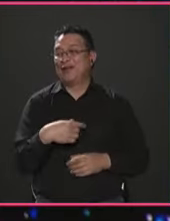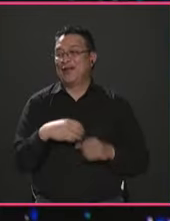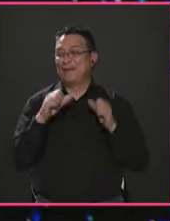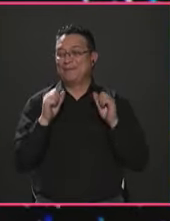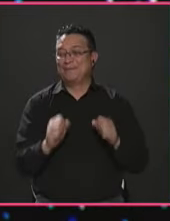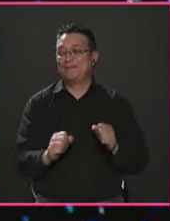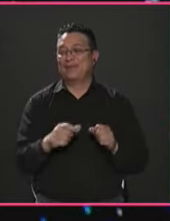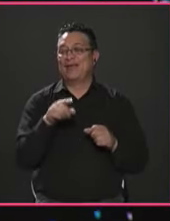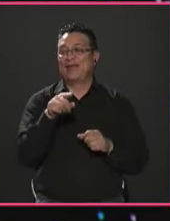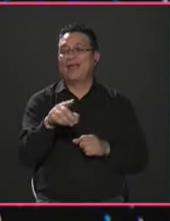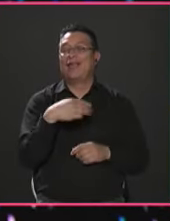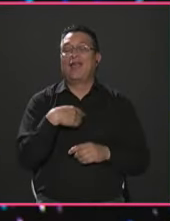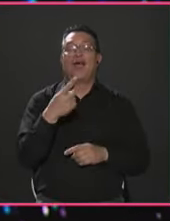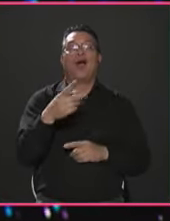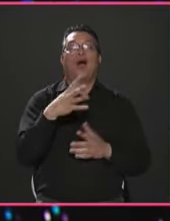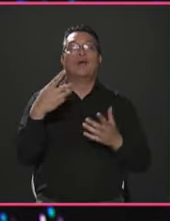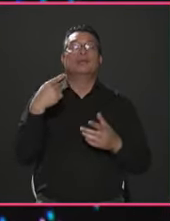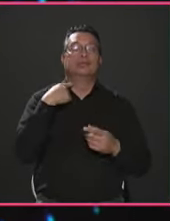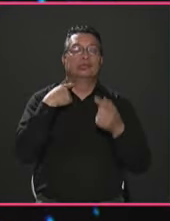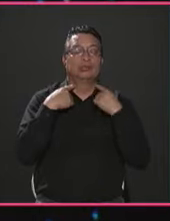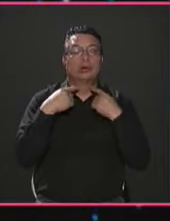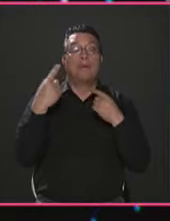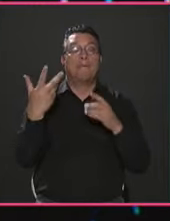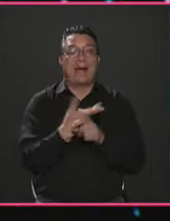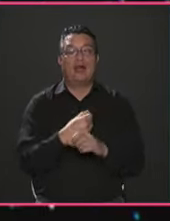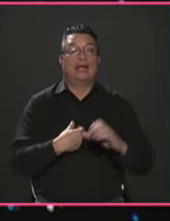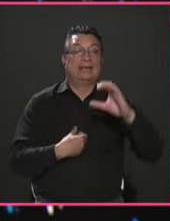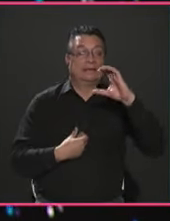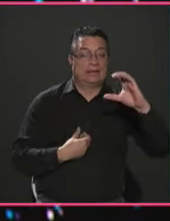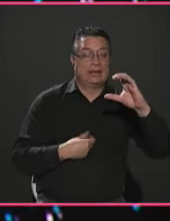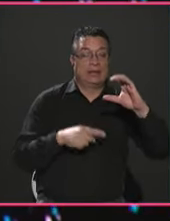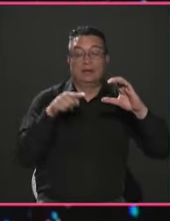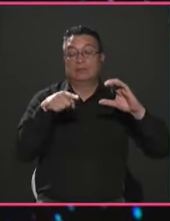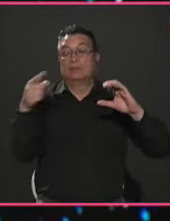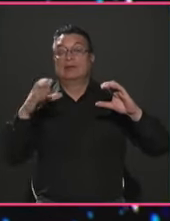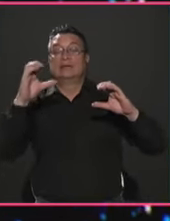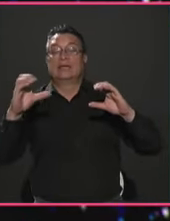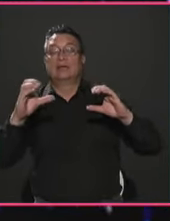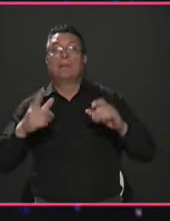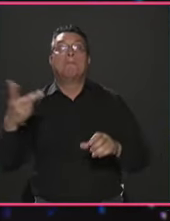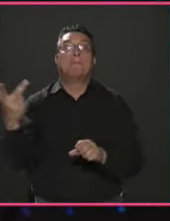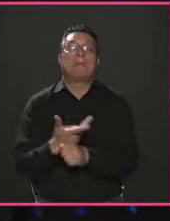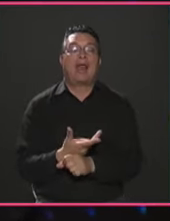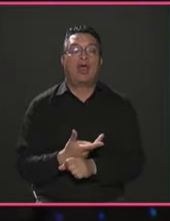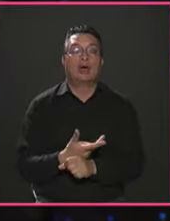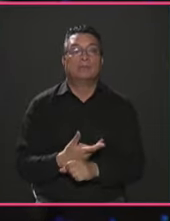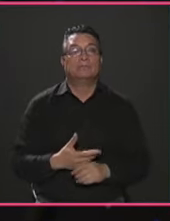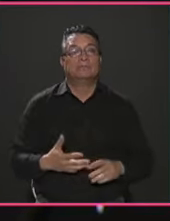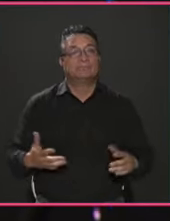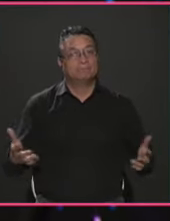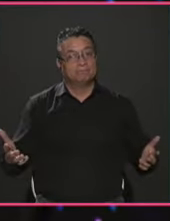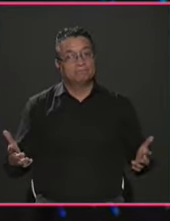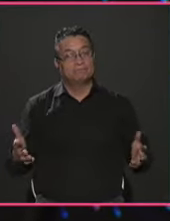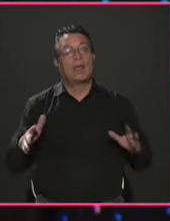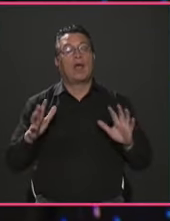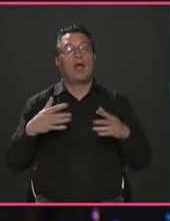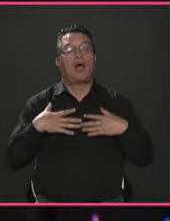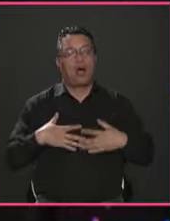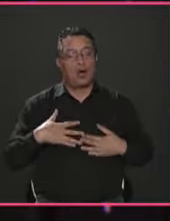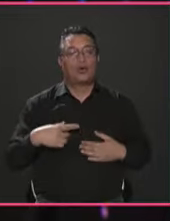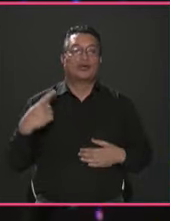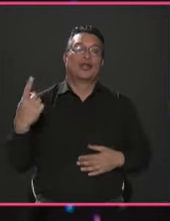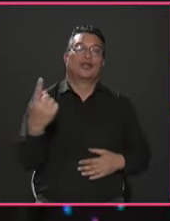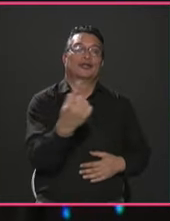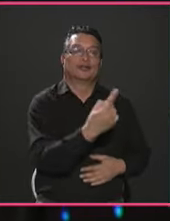tenía los dos al los malos una c y una C entonces posiblemente Nos gustaría detectar a